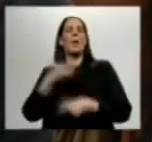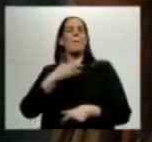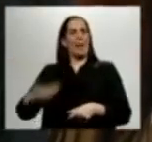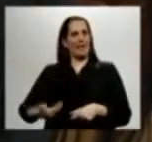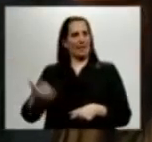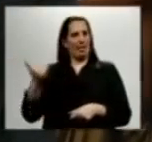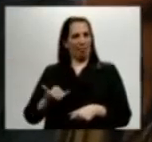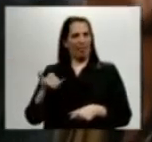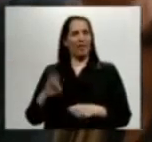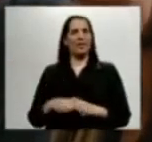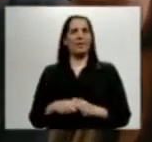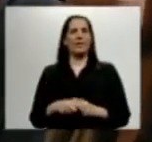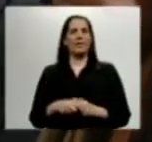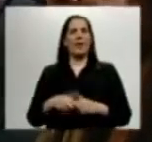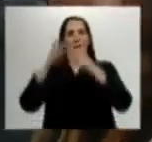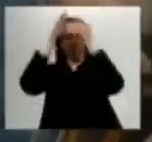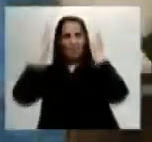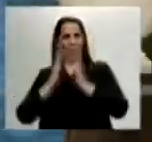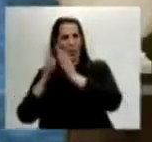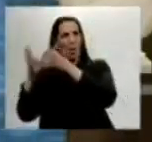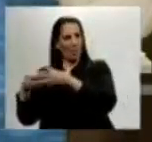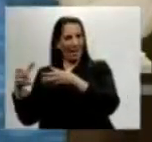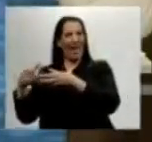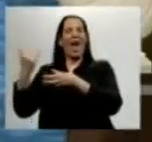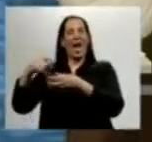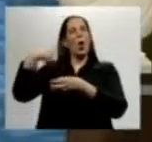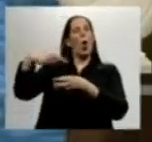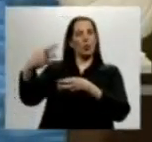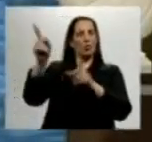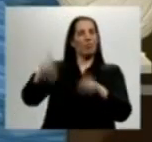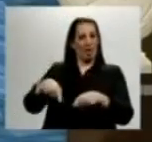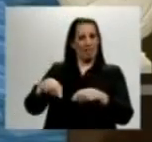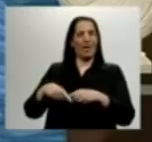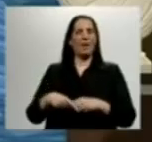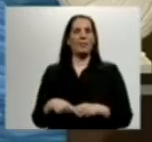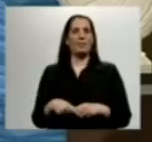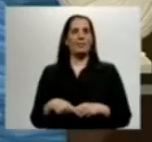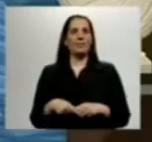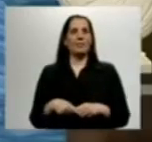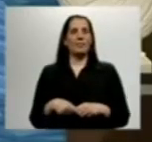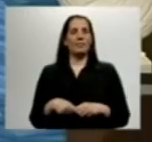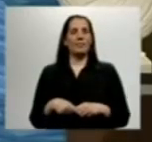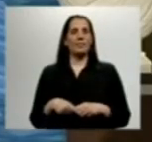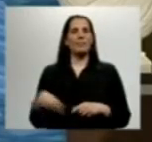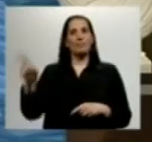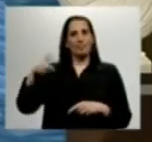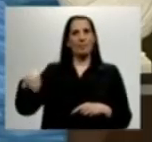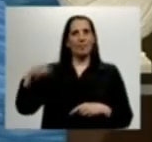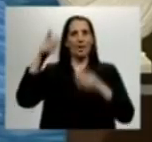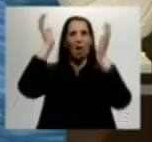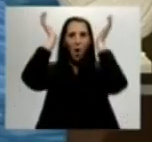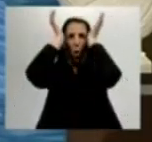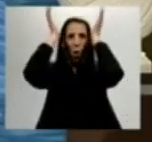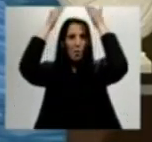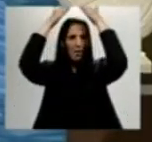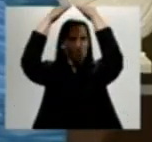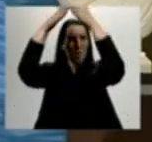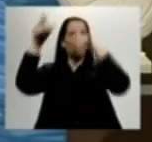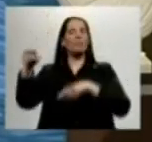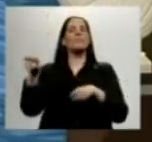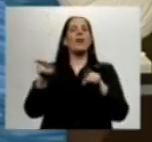tenemos de la conferencia episcopal y a otros obispos los tenemos en el sínodo de obispos que está celebrando el